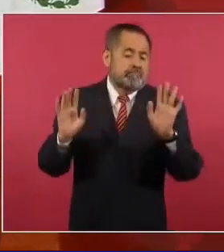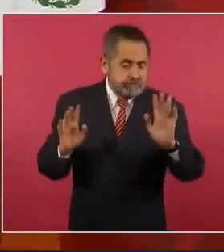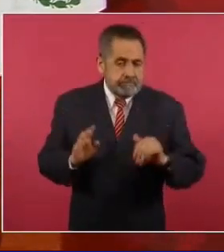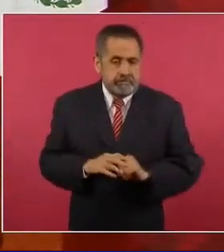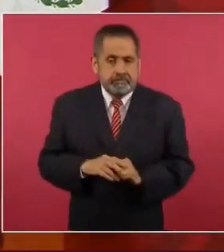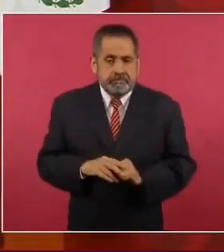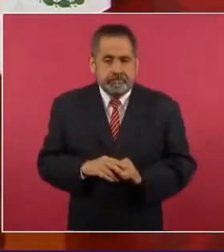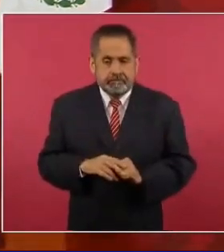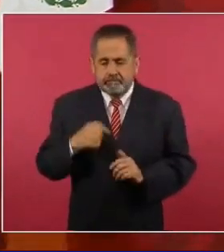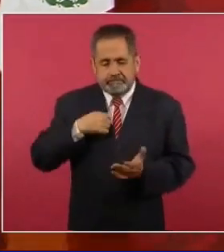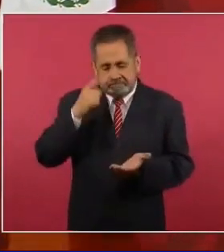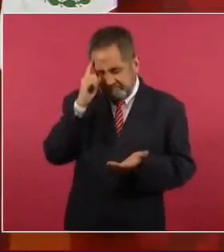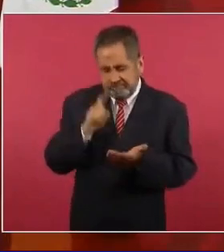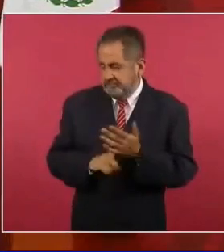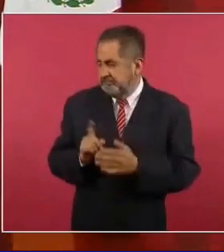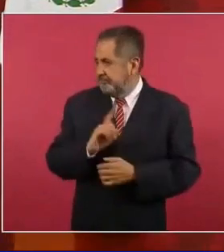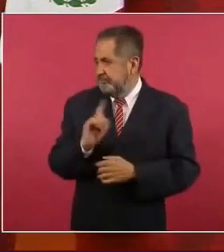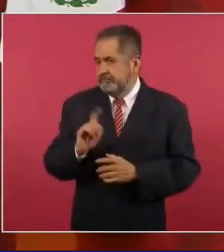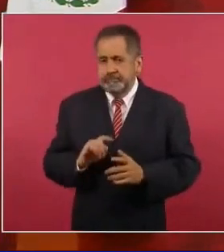Pero no creo.